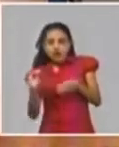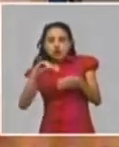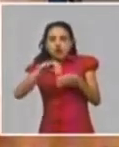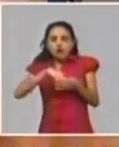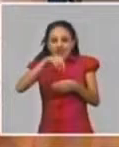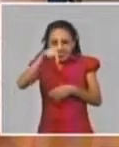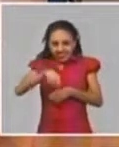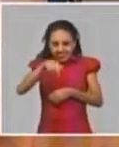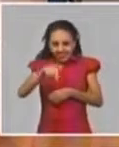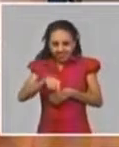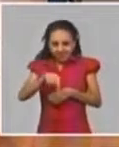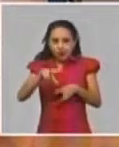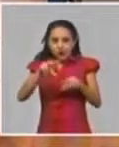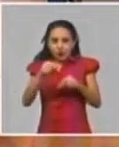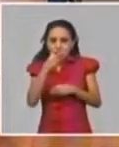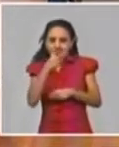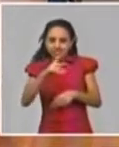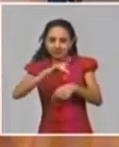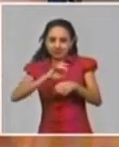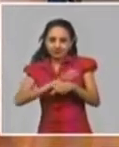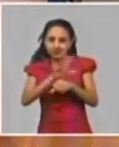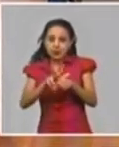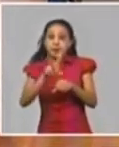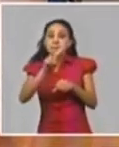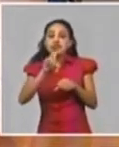incorporaron a esto. Son